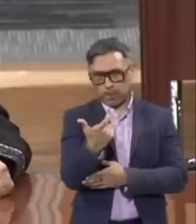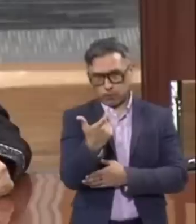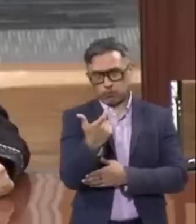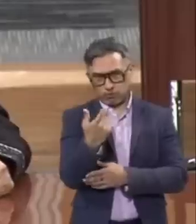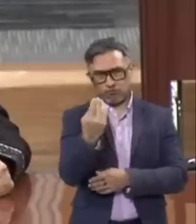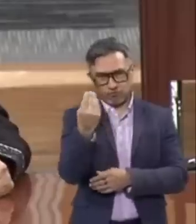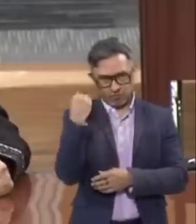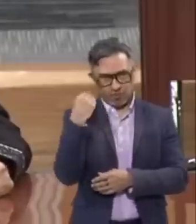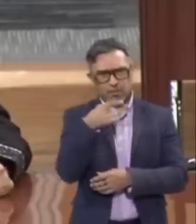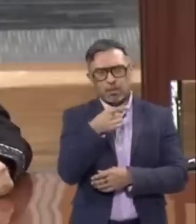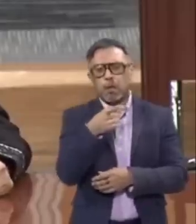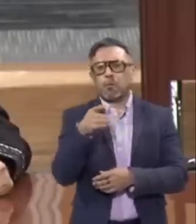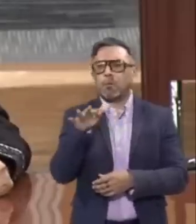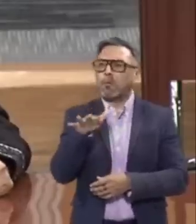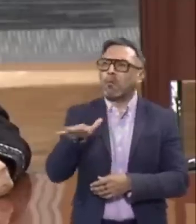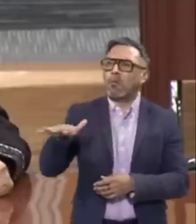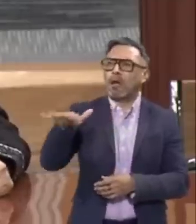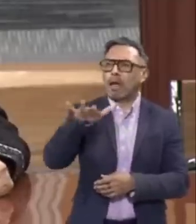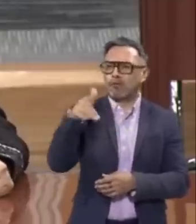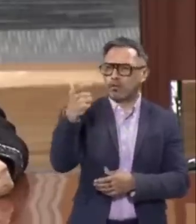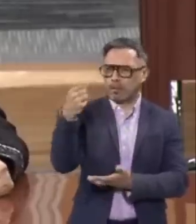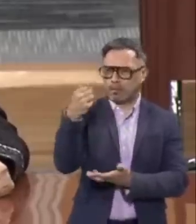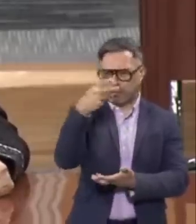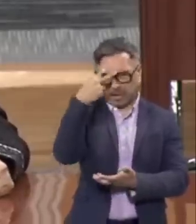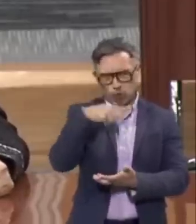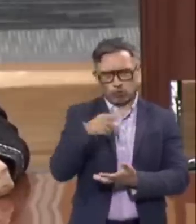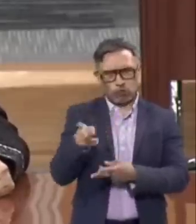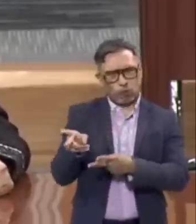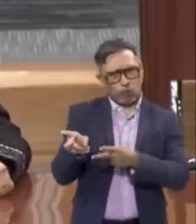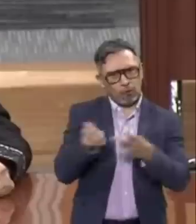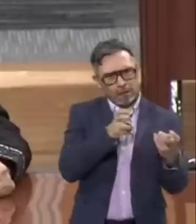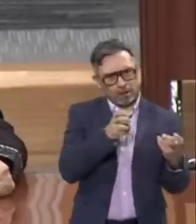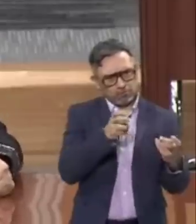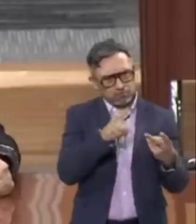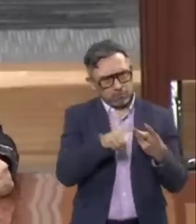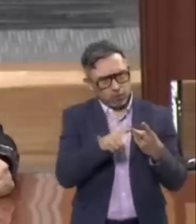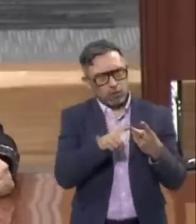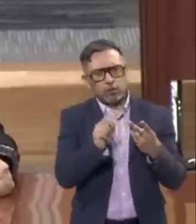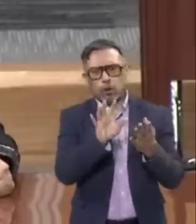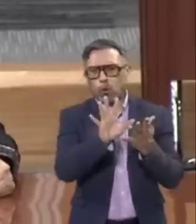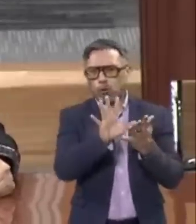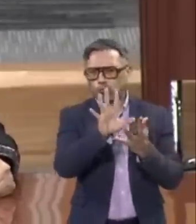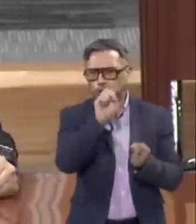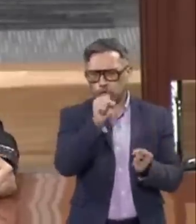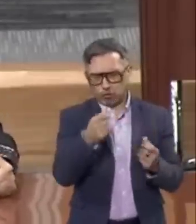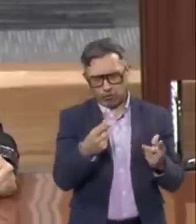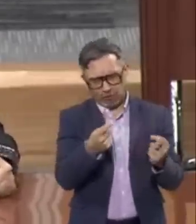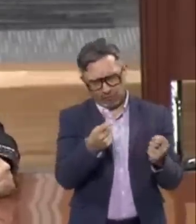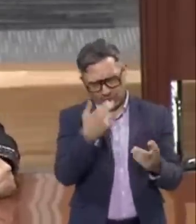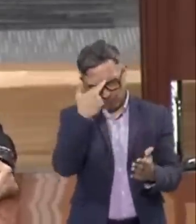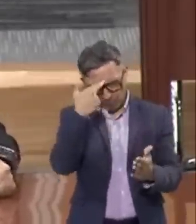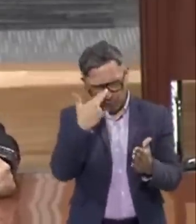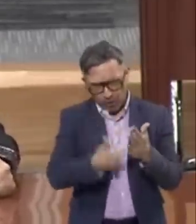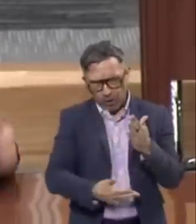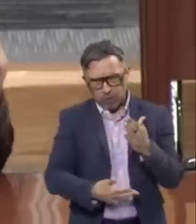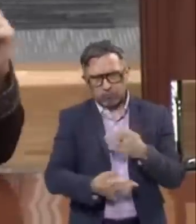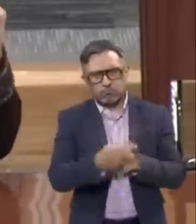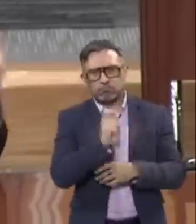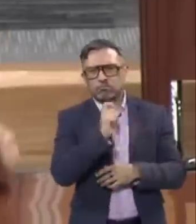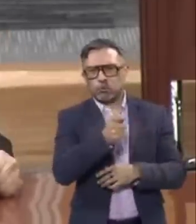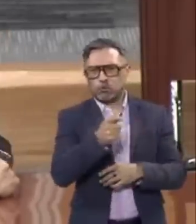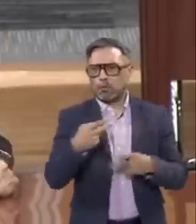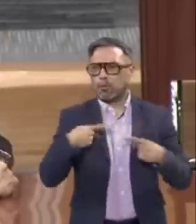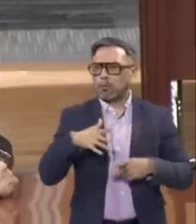robar el dinero del pueblo, de violar la Constitución? Ustedes son duros con